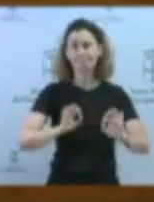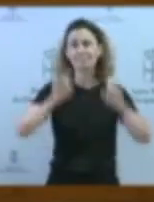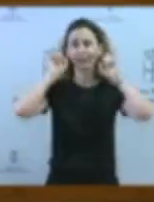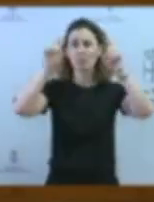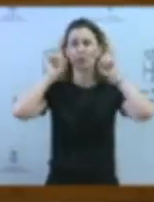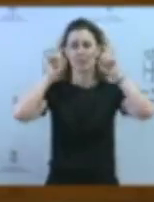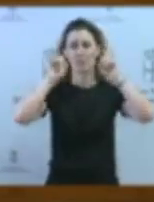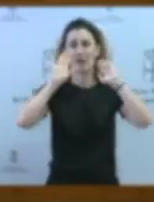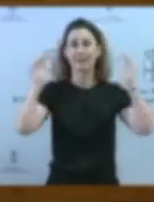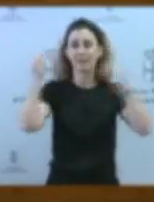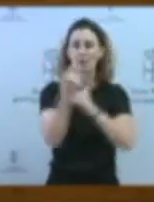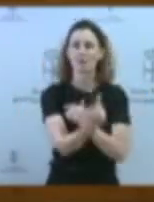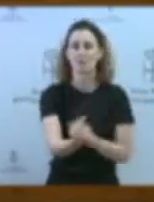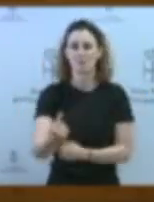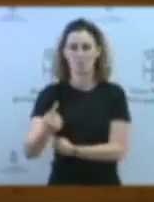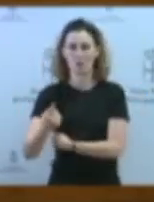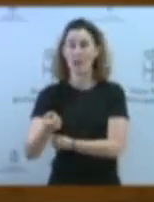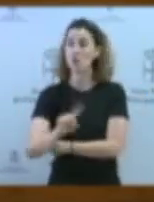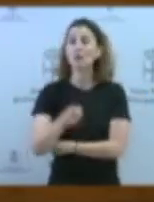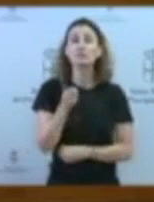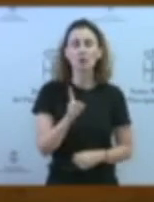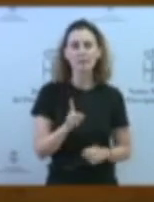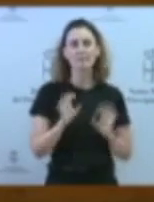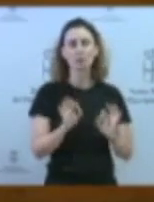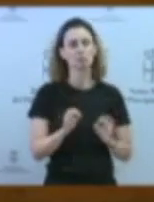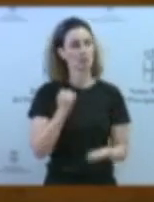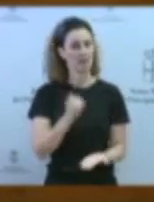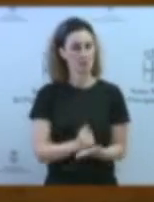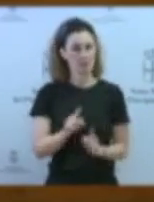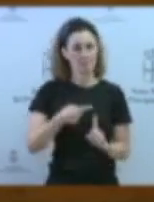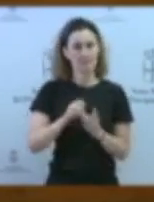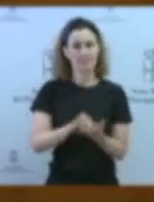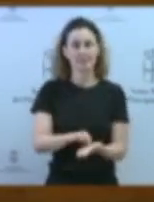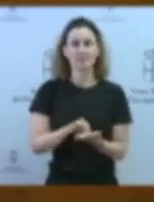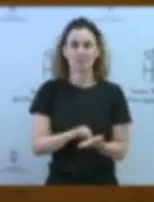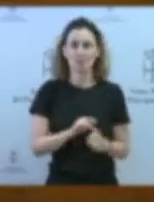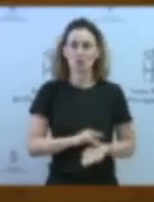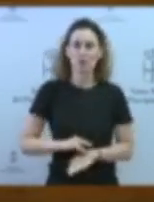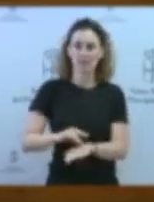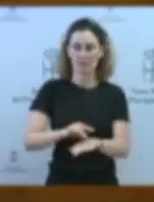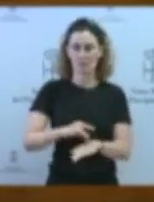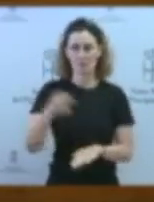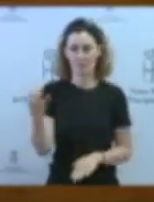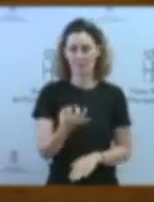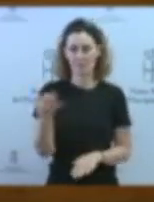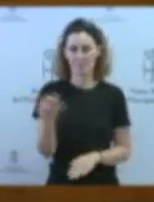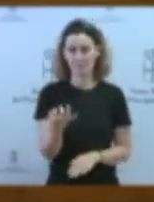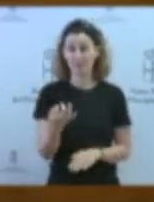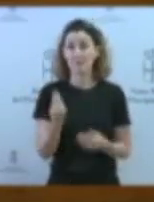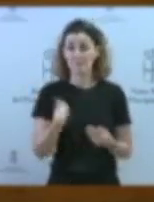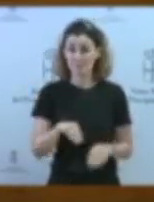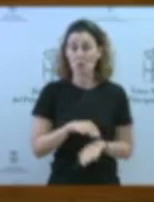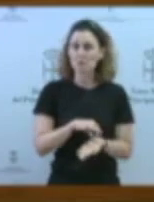solamente desde las aulas, sino también desde los servicios de orientación, porque además son estos servicios los que pueden tener mayor posibilidades de